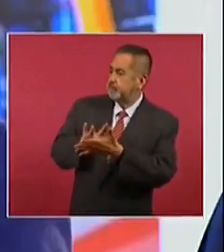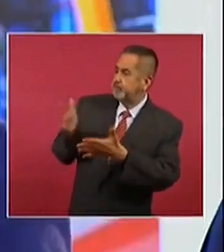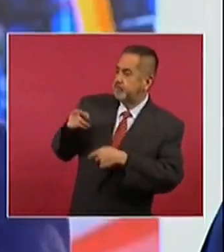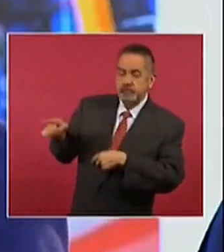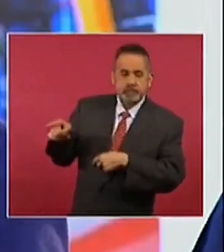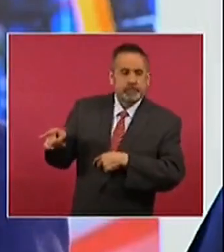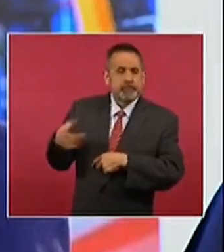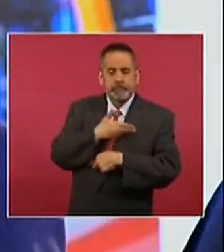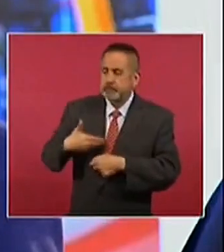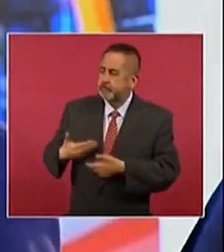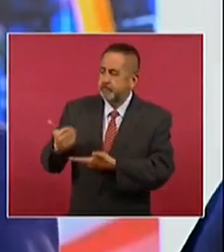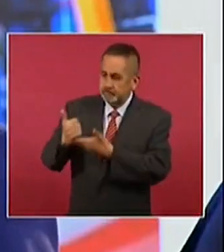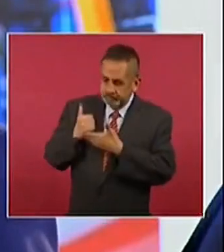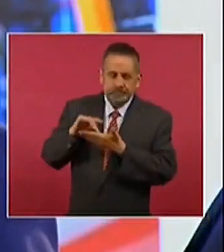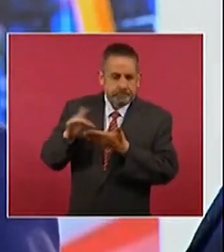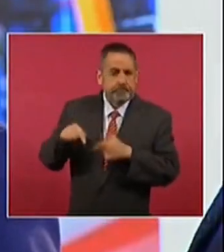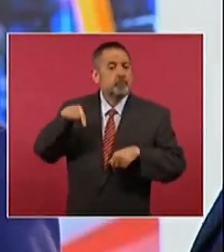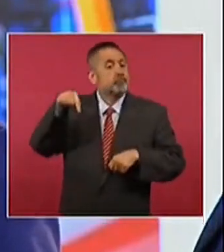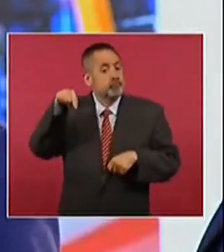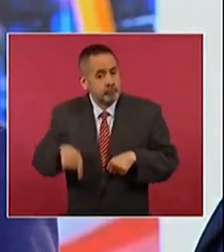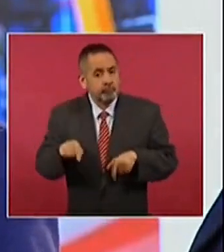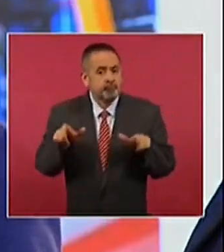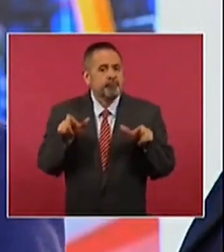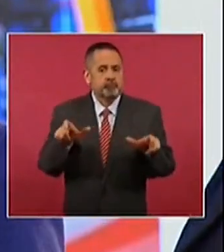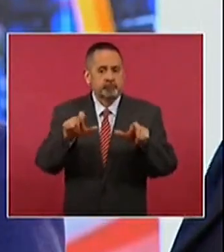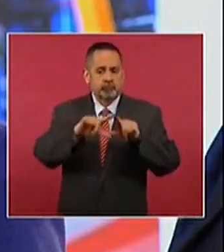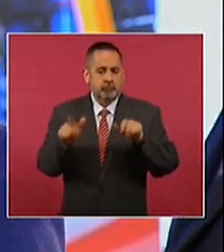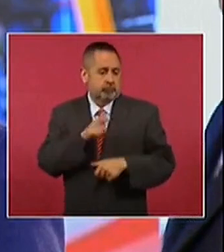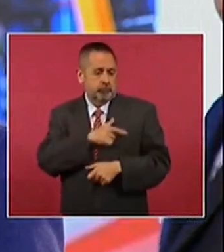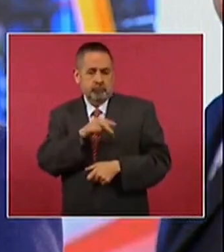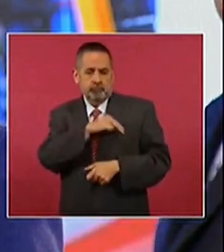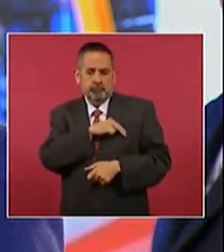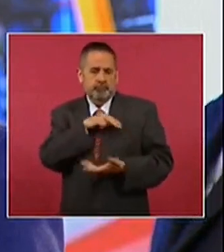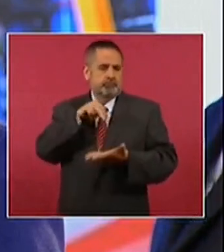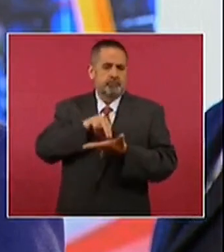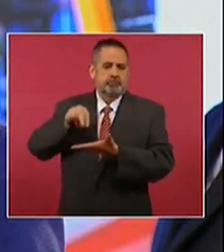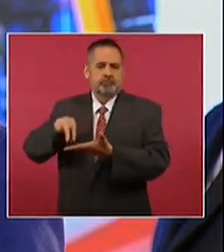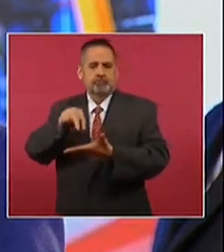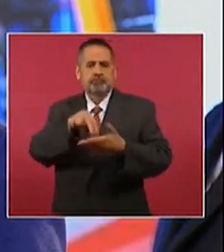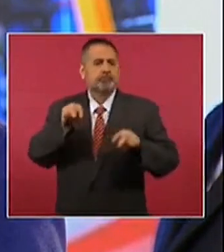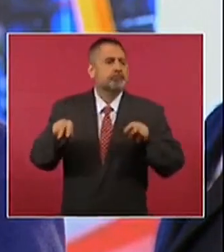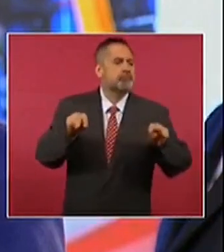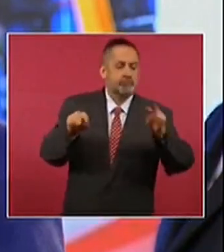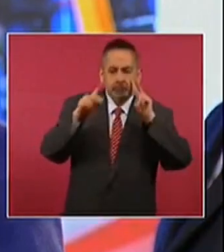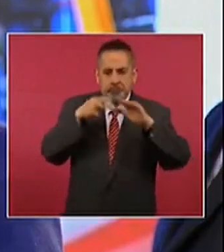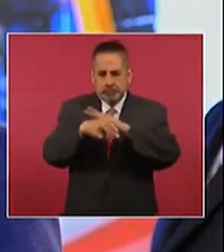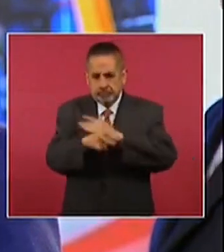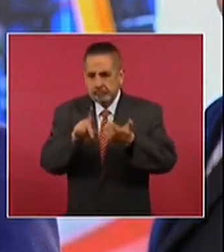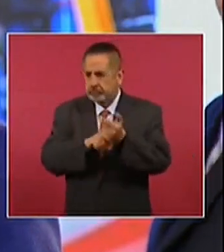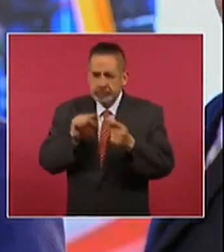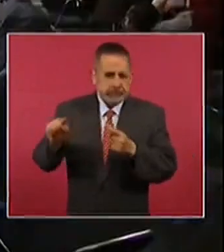la guardia nacional vigilará las estaciones la jefa de gobierno señaló que ve un presunto Sabotaje en contra de su gobierno